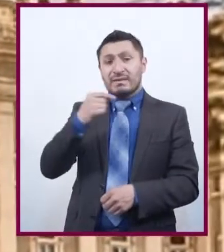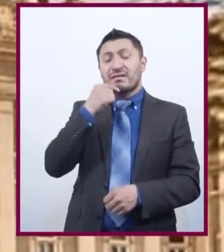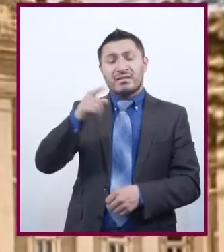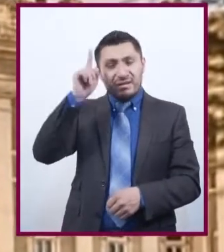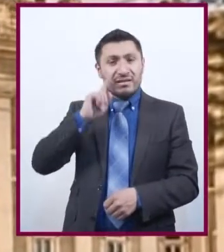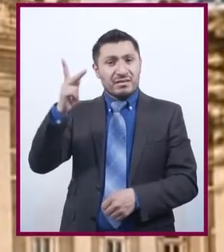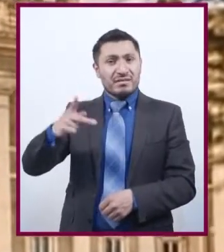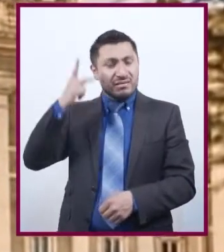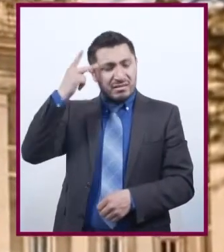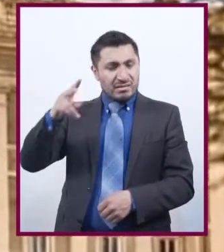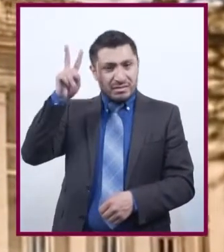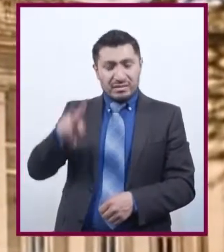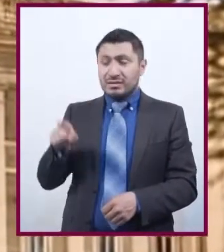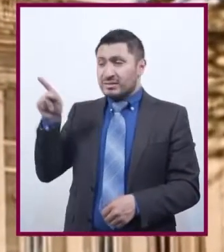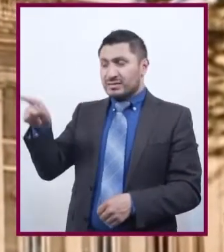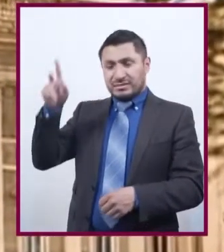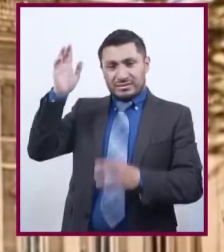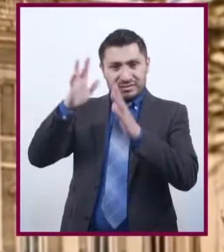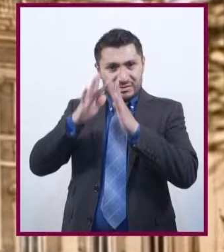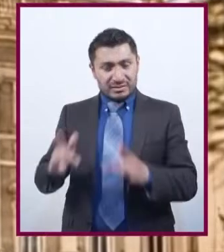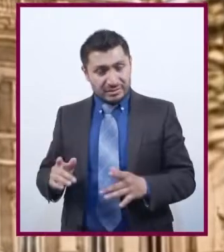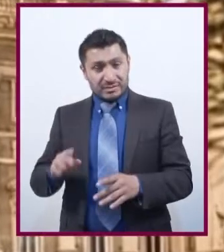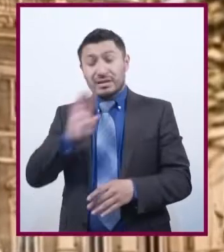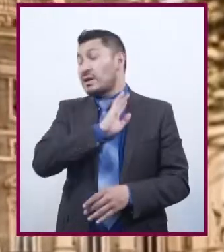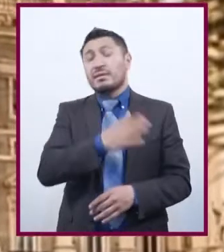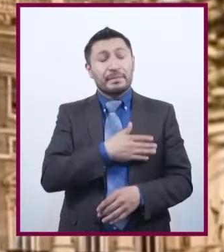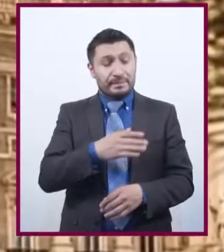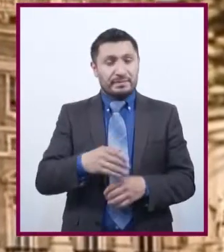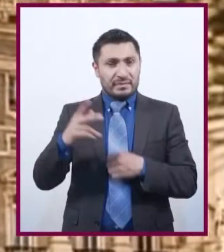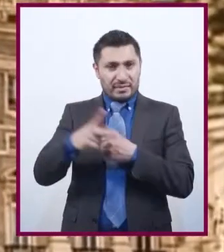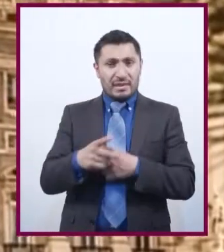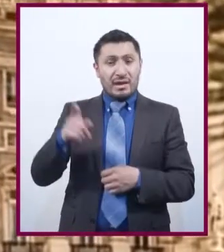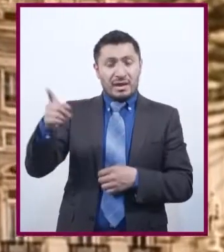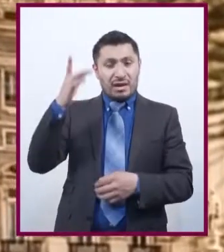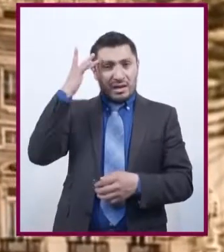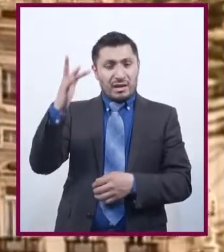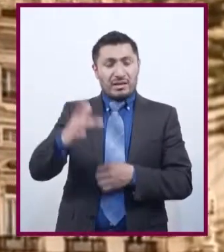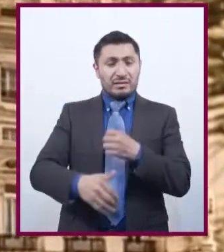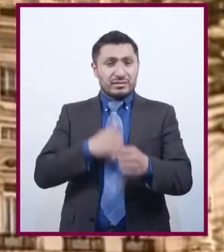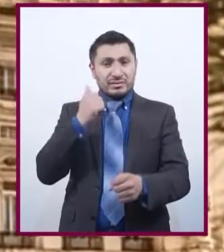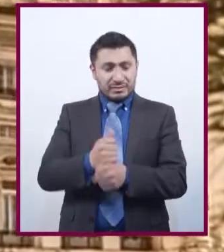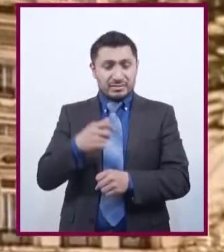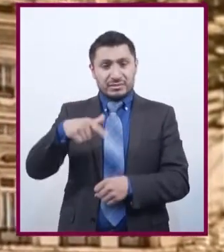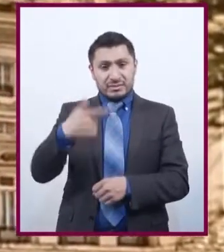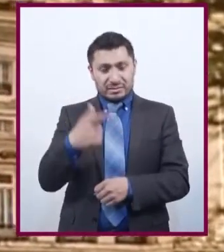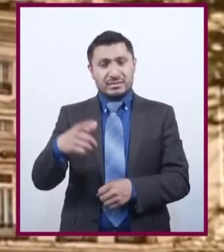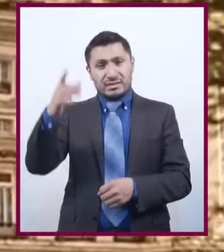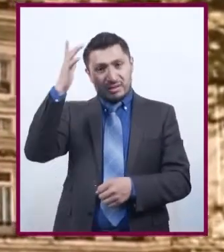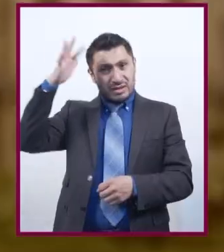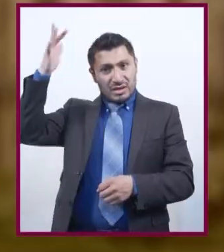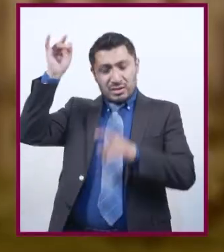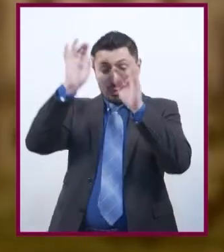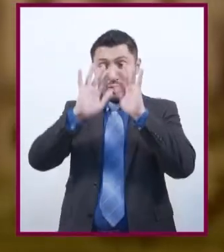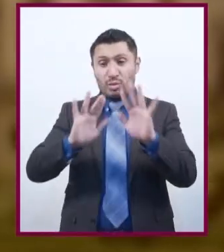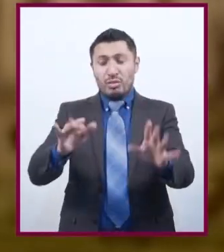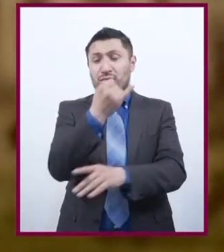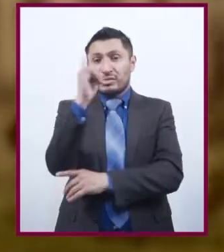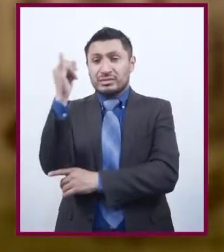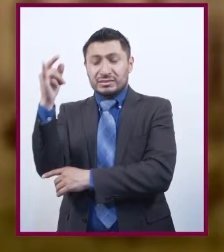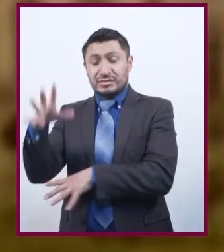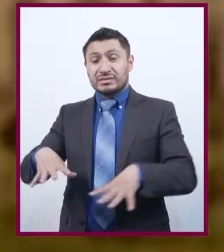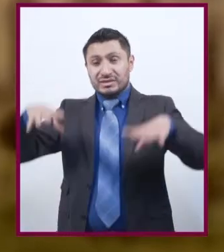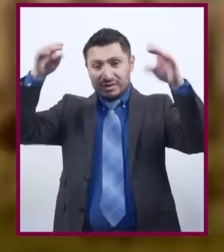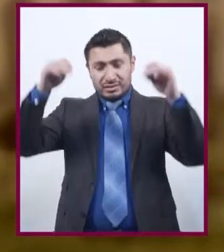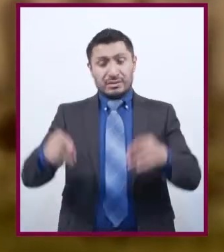del cumpleaños de la infanta La Princesita real de España ella cumplía 12 años y el sol iluminaba con esplendor los jardines